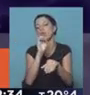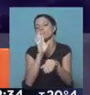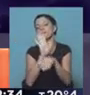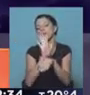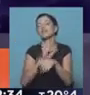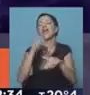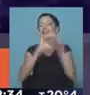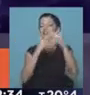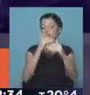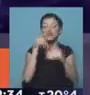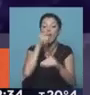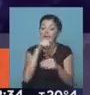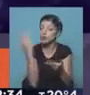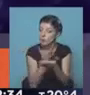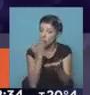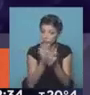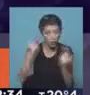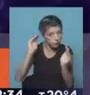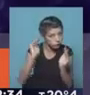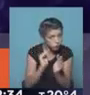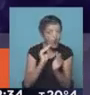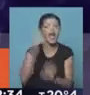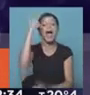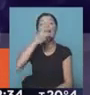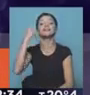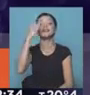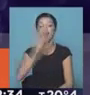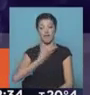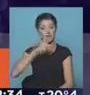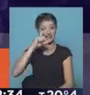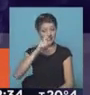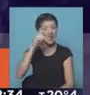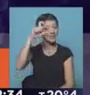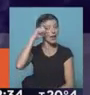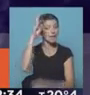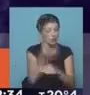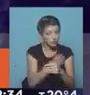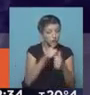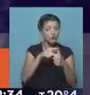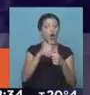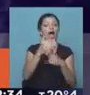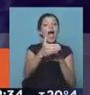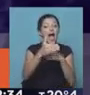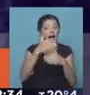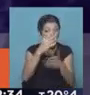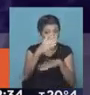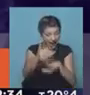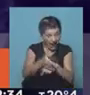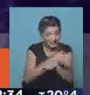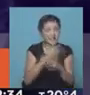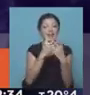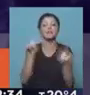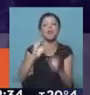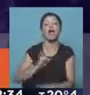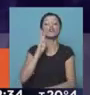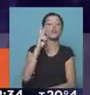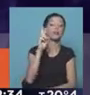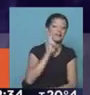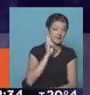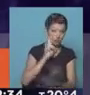deben reducir su producción y consumo de HFC un 10% antes de finales de 2019 y